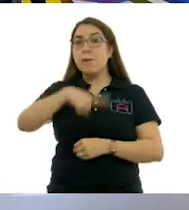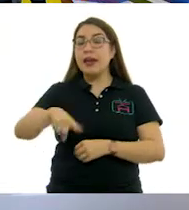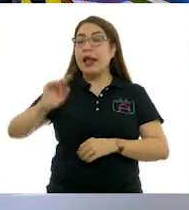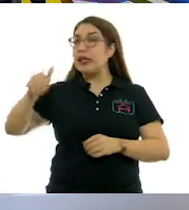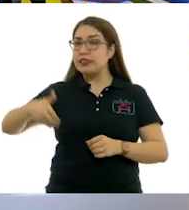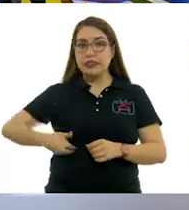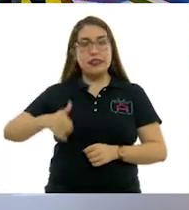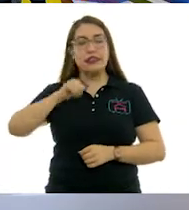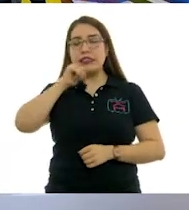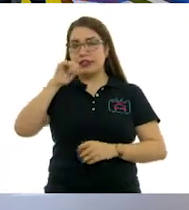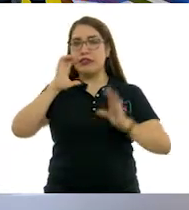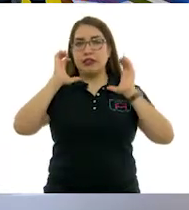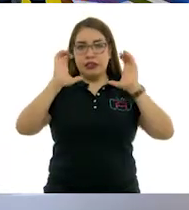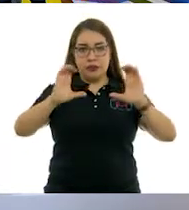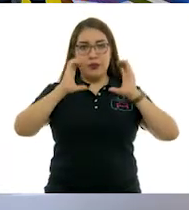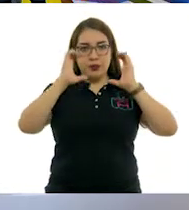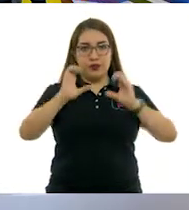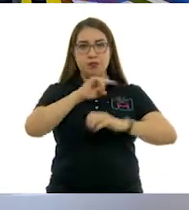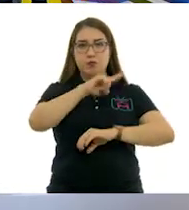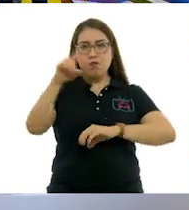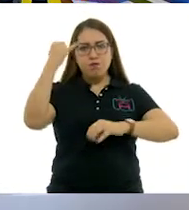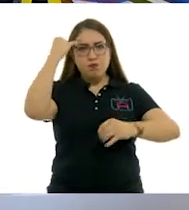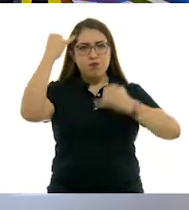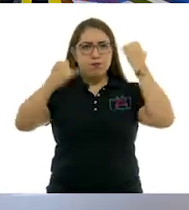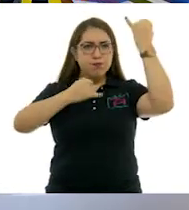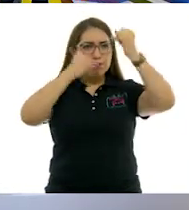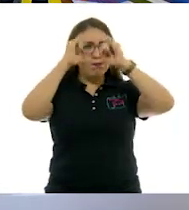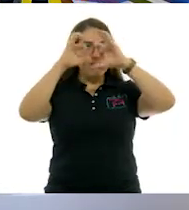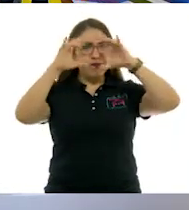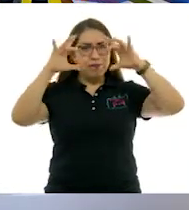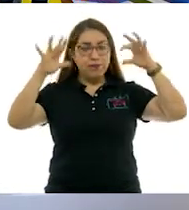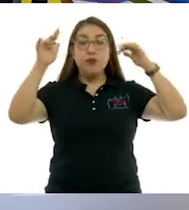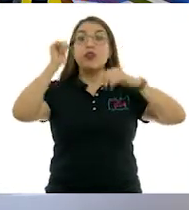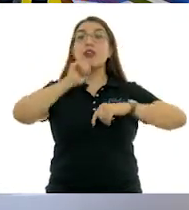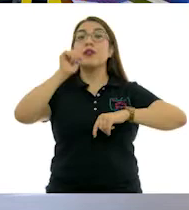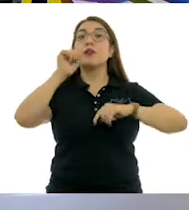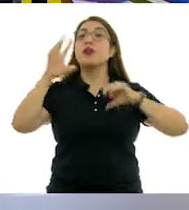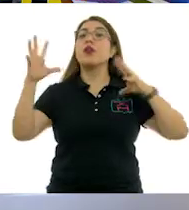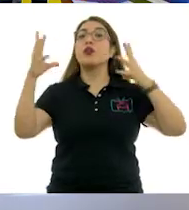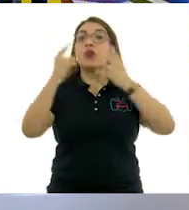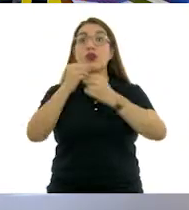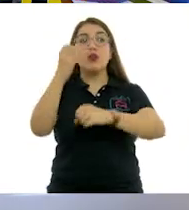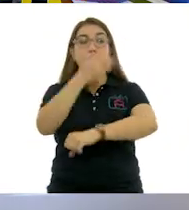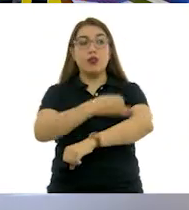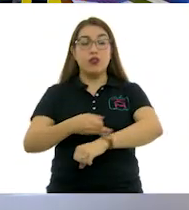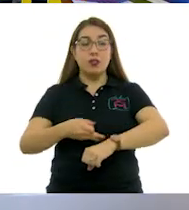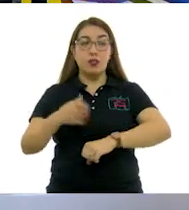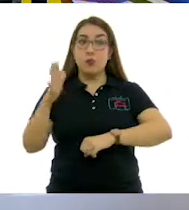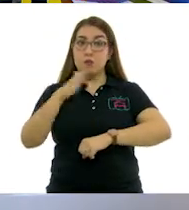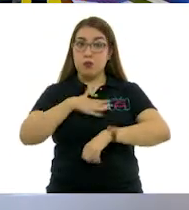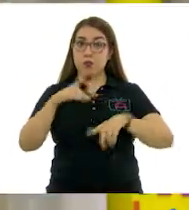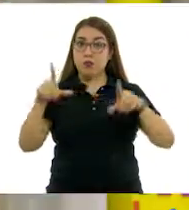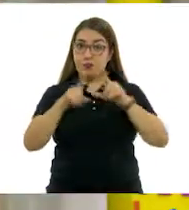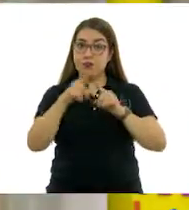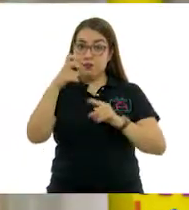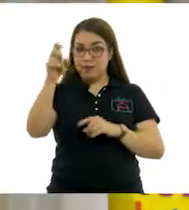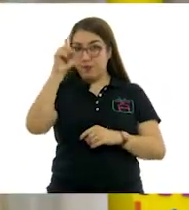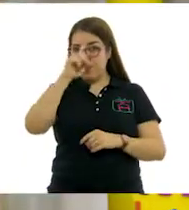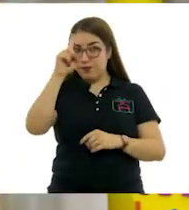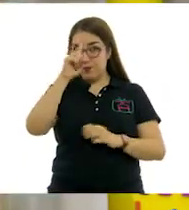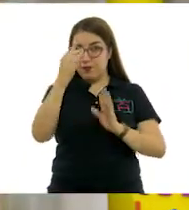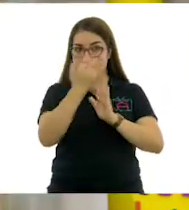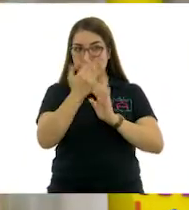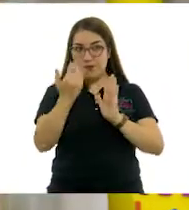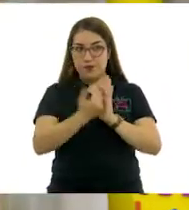y tampoco se lastimen. Tengan mucha imaginación y creatividad, pero siempre con su familia. Uh-huh. Y bueno, esa es una recomendación que les quería hacer a las niñas y a